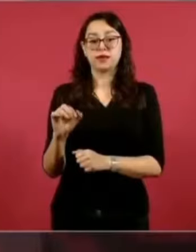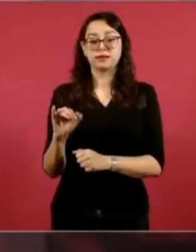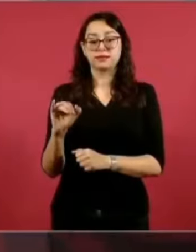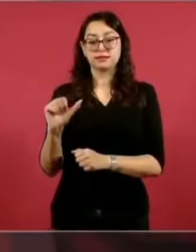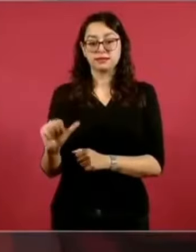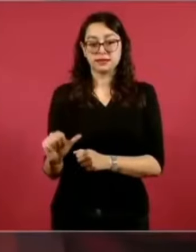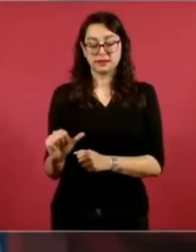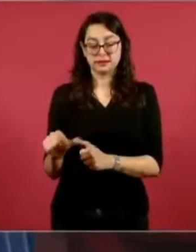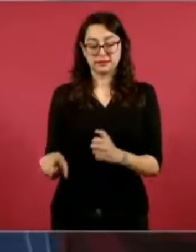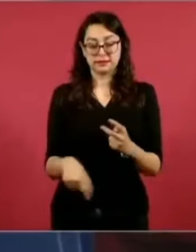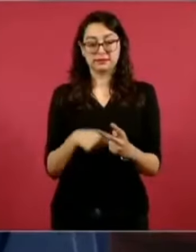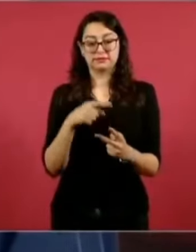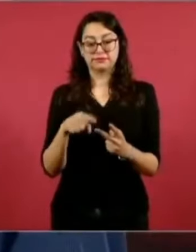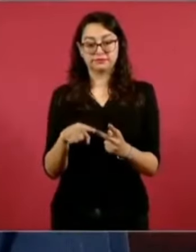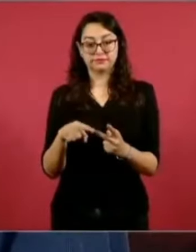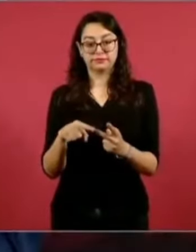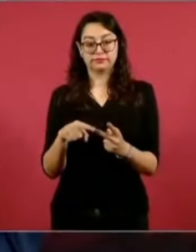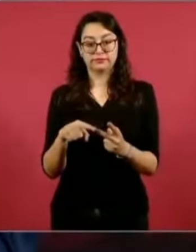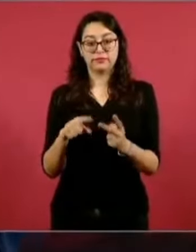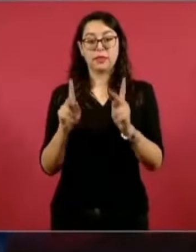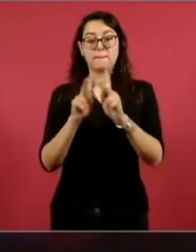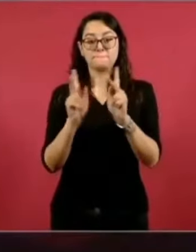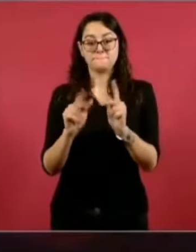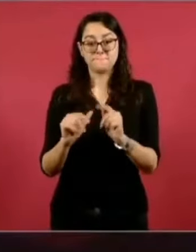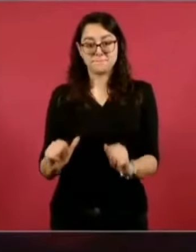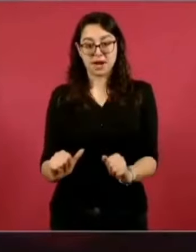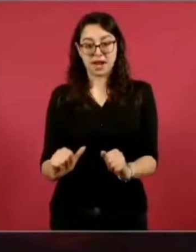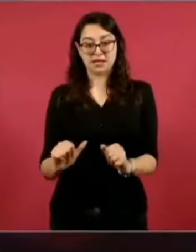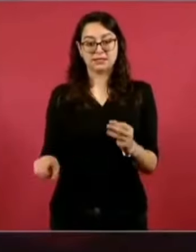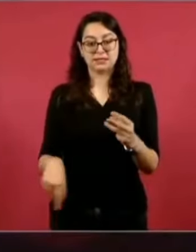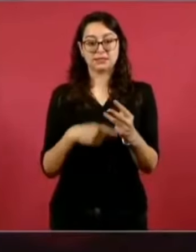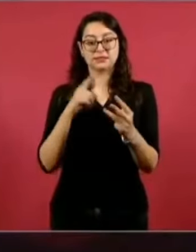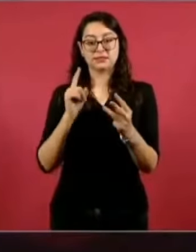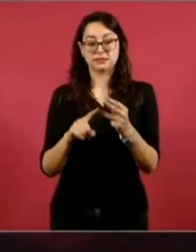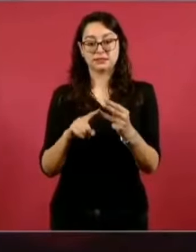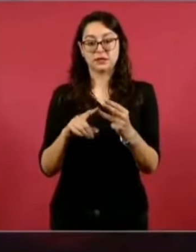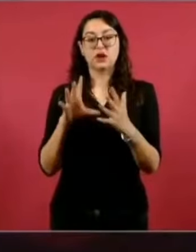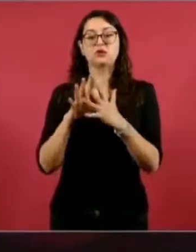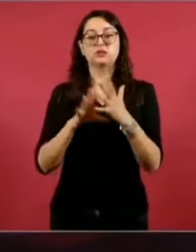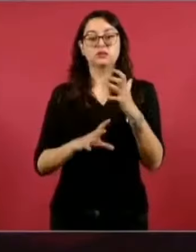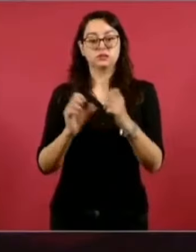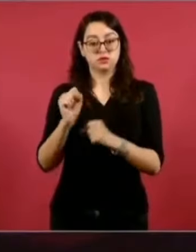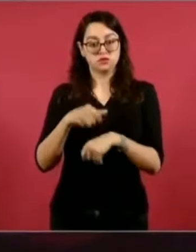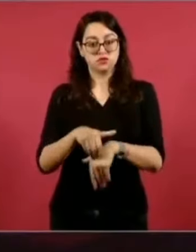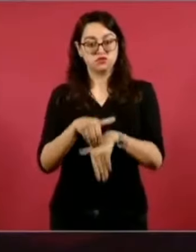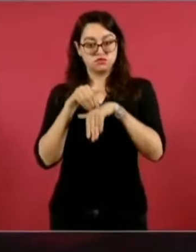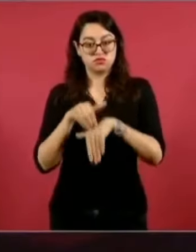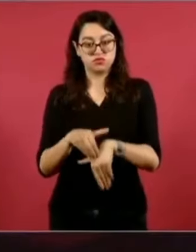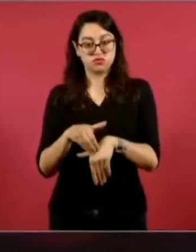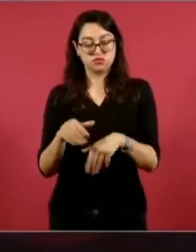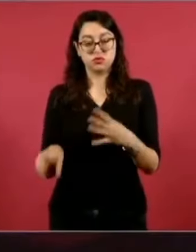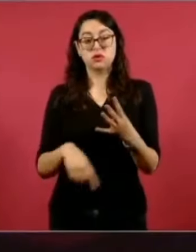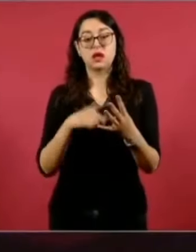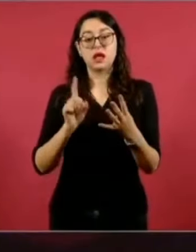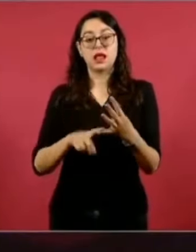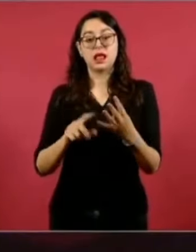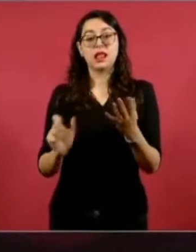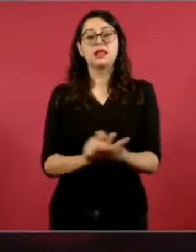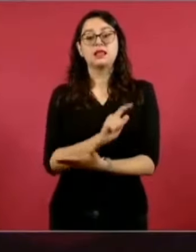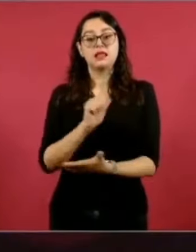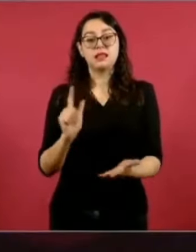con apego a la Constitución, a las leyes y